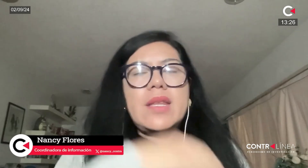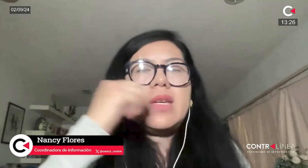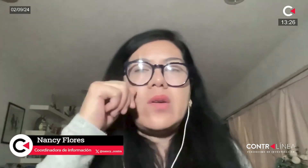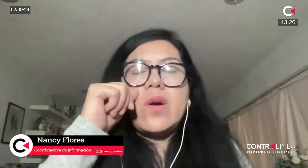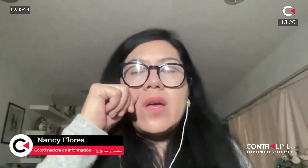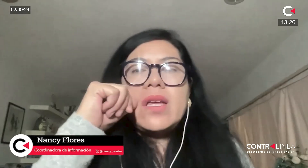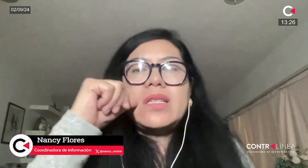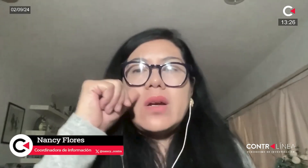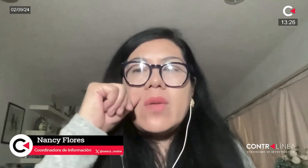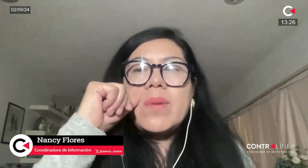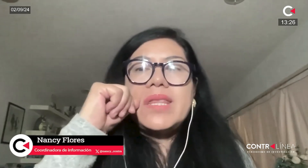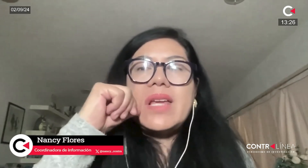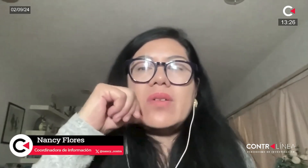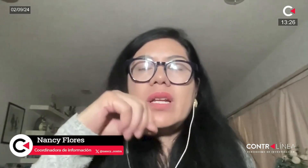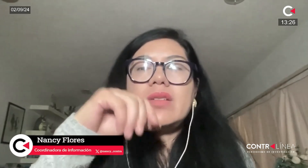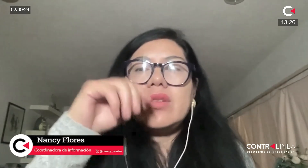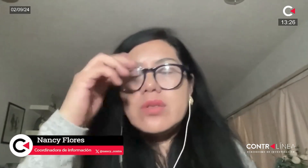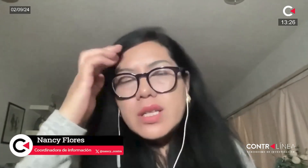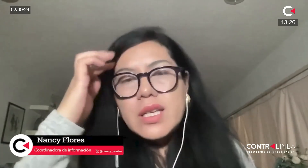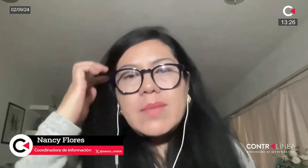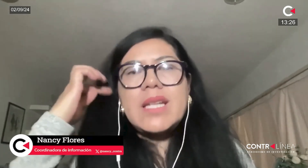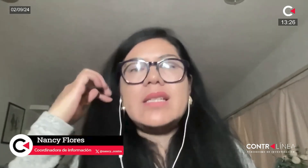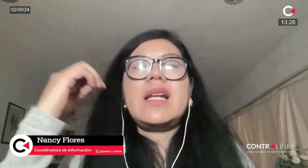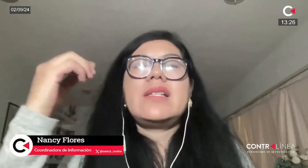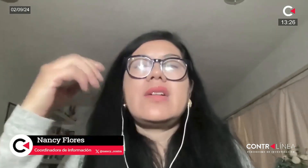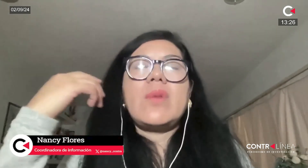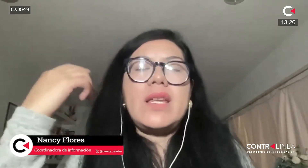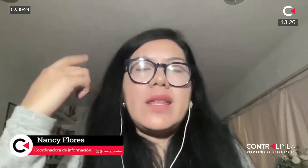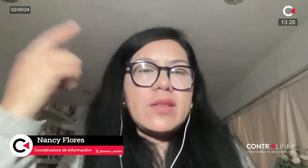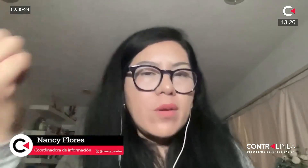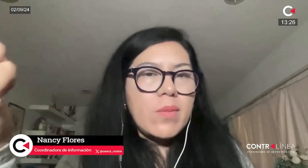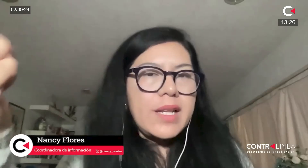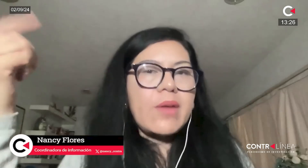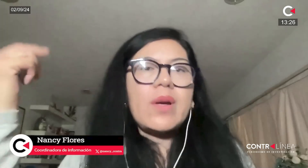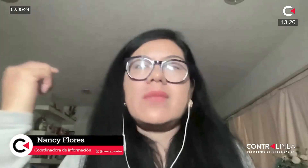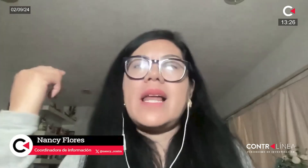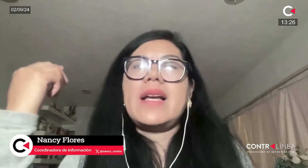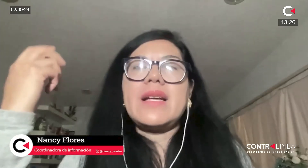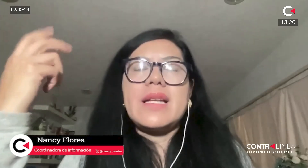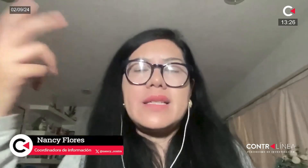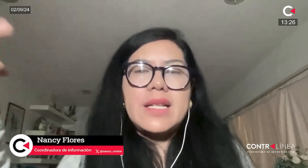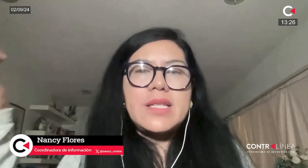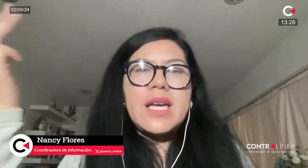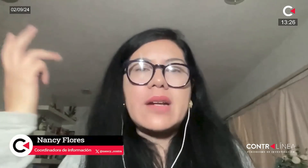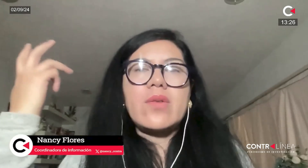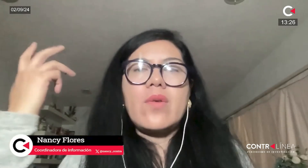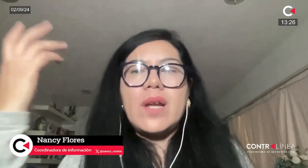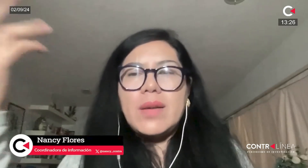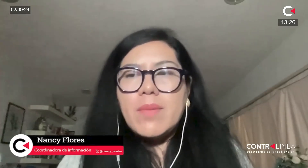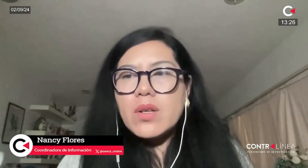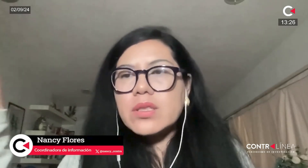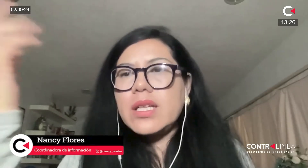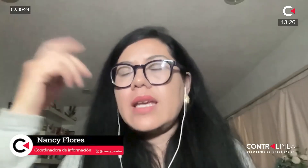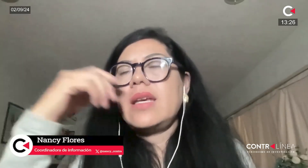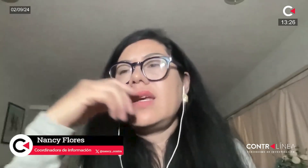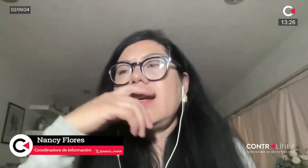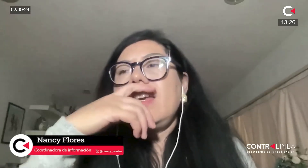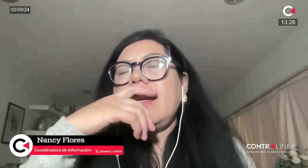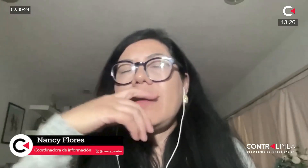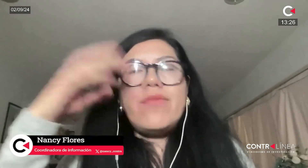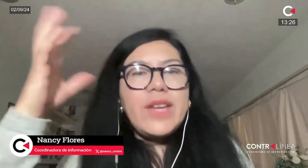de Zedillo se cometieron esos crímenes de lesa humanidad como el de Aguas Blancas, el Charco, el